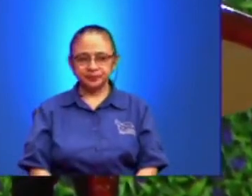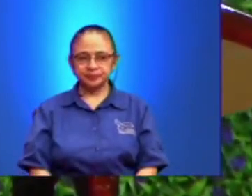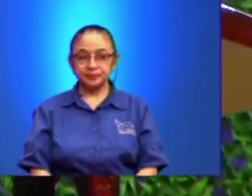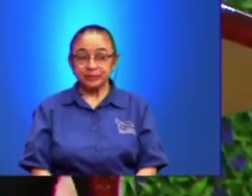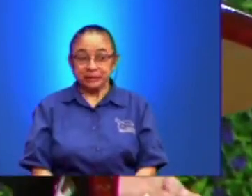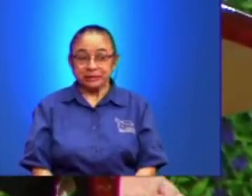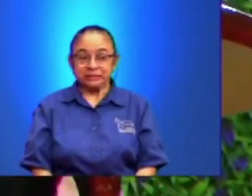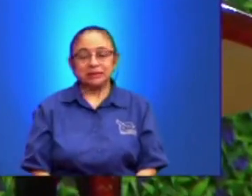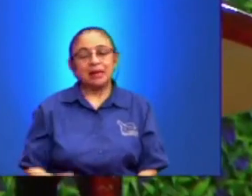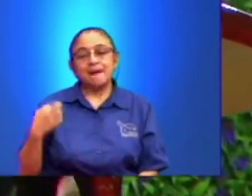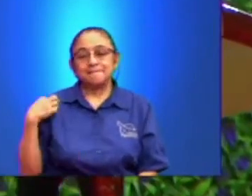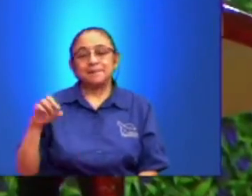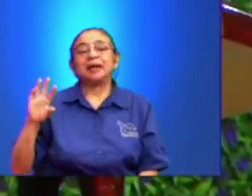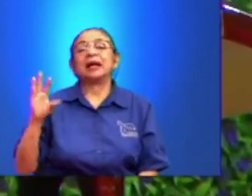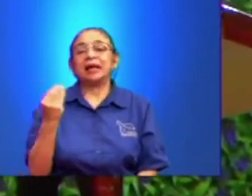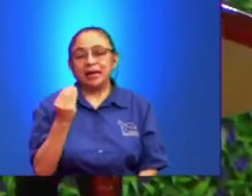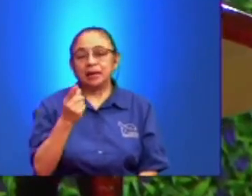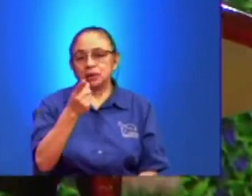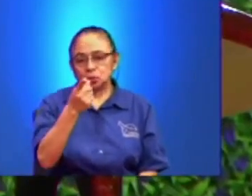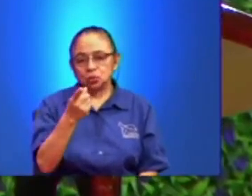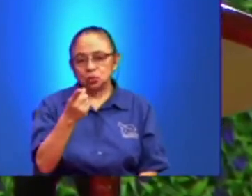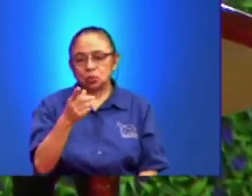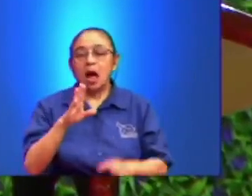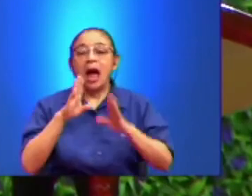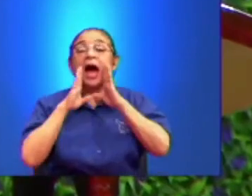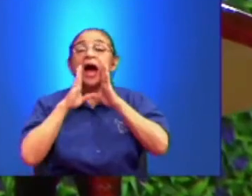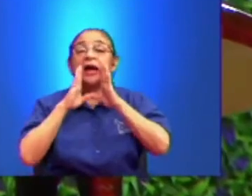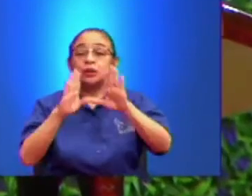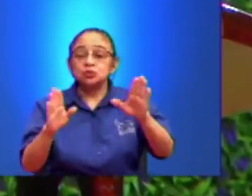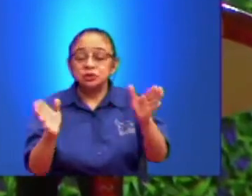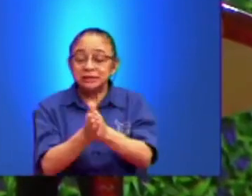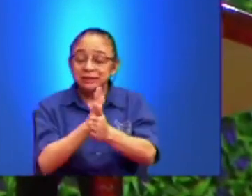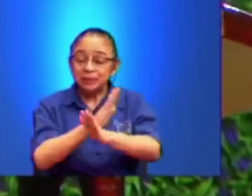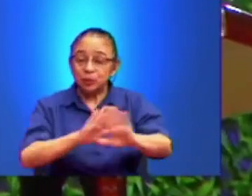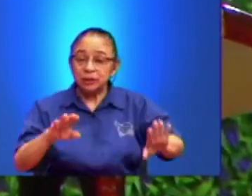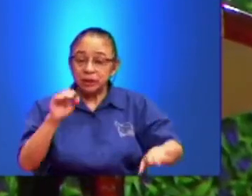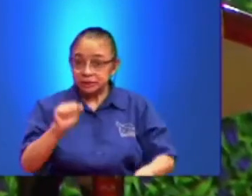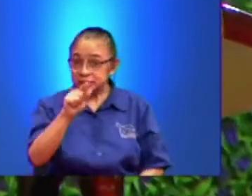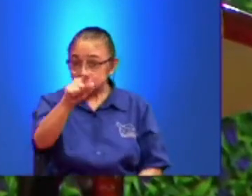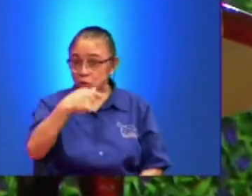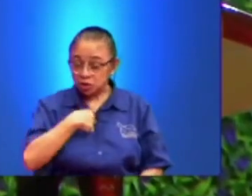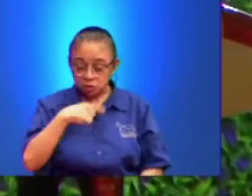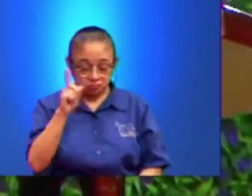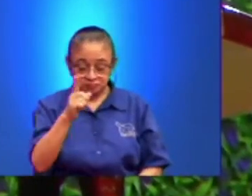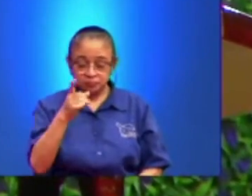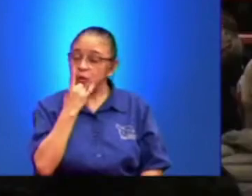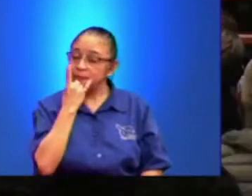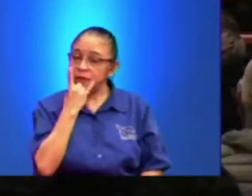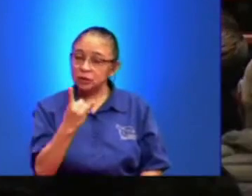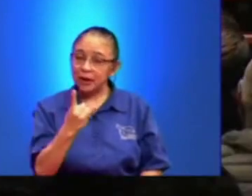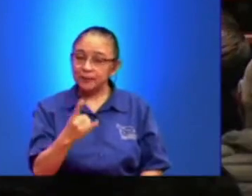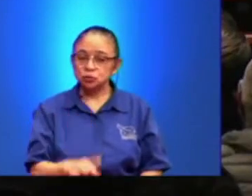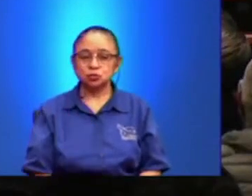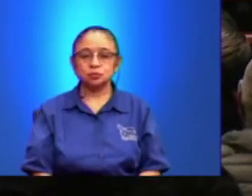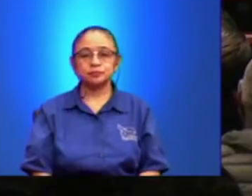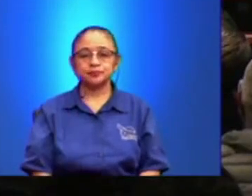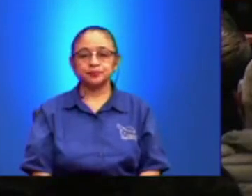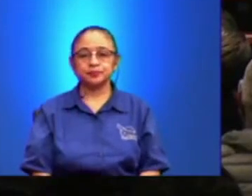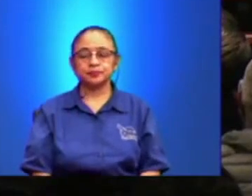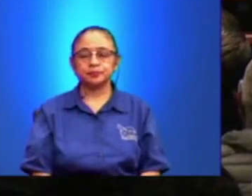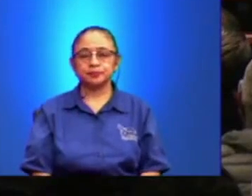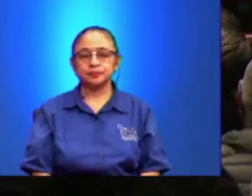para que vas a levantar la copa y para qué vas a anunciar el evangelio el evangelio para qué vas a anunciar a